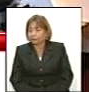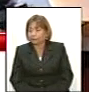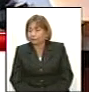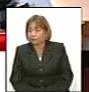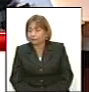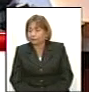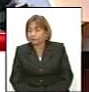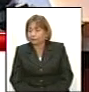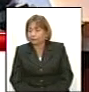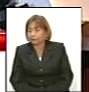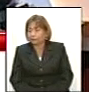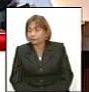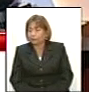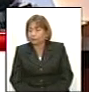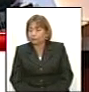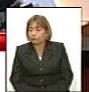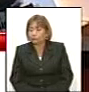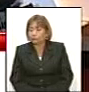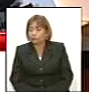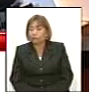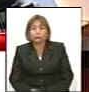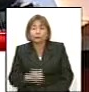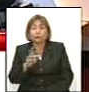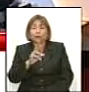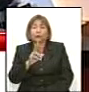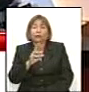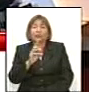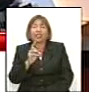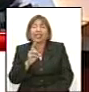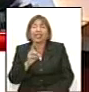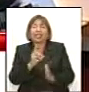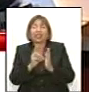008-2018 del Ministerio de Cultura? No, el decreto